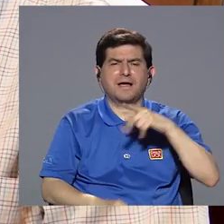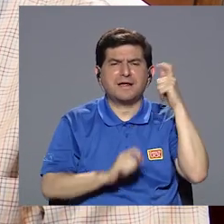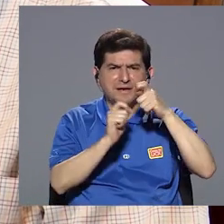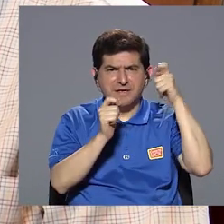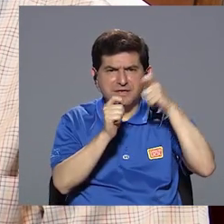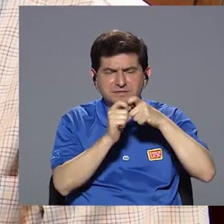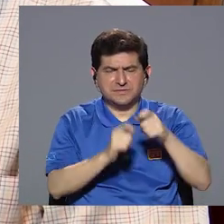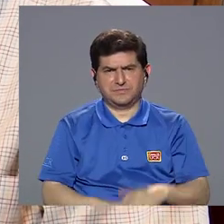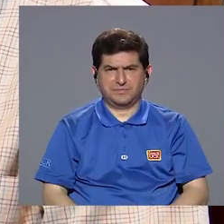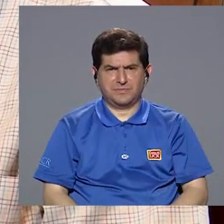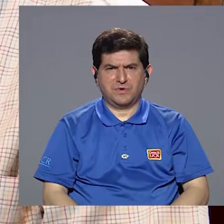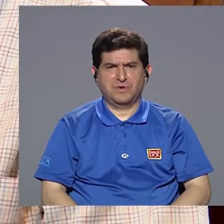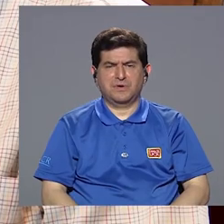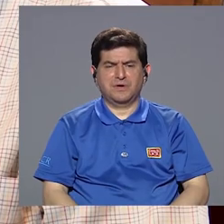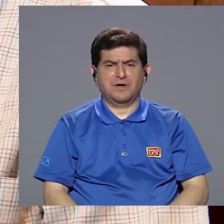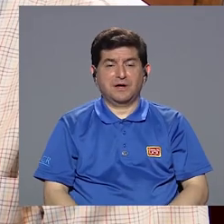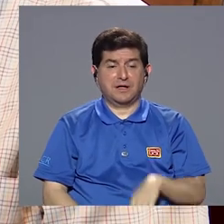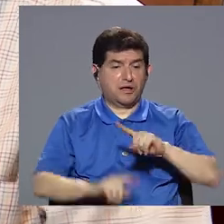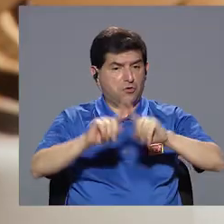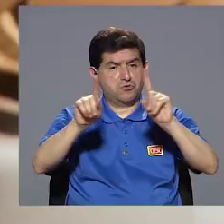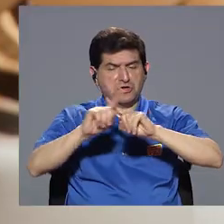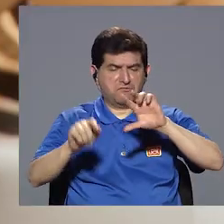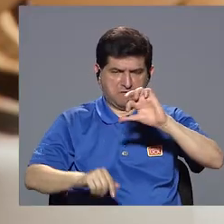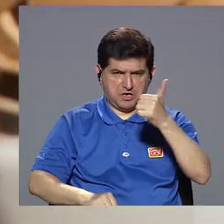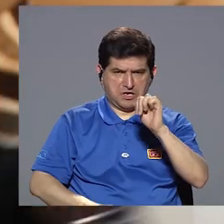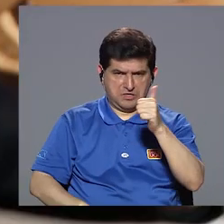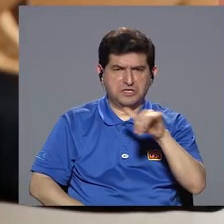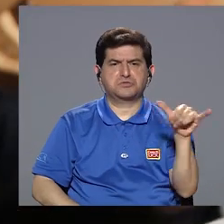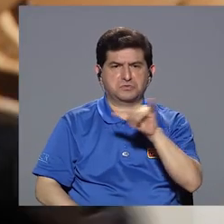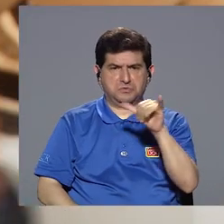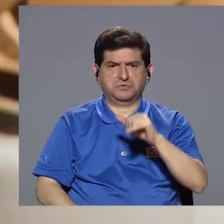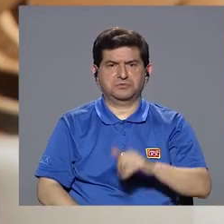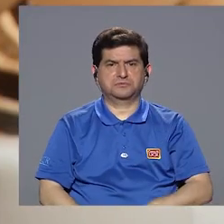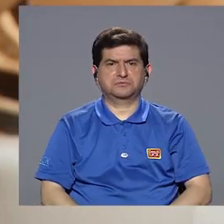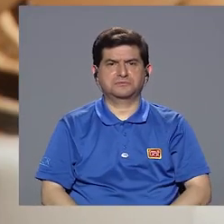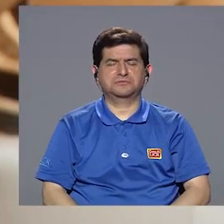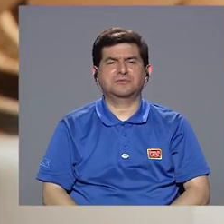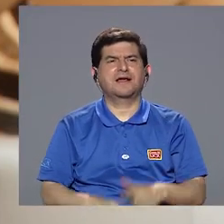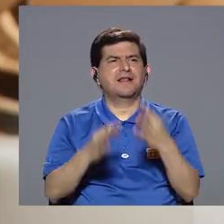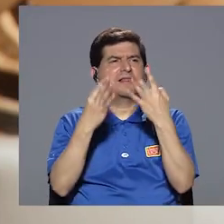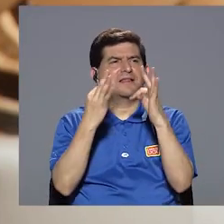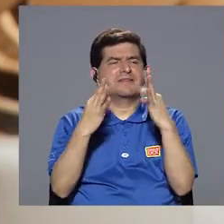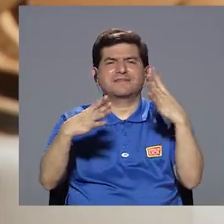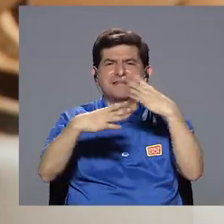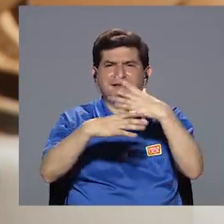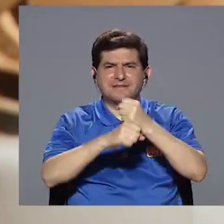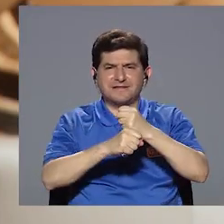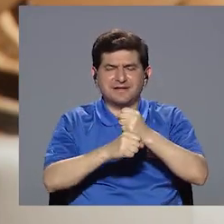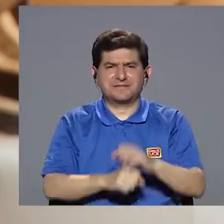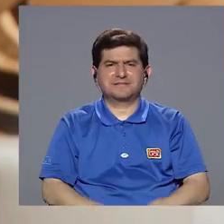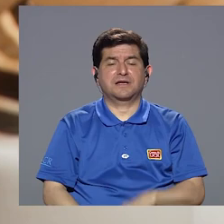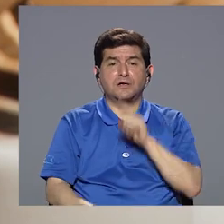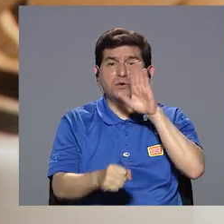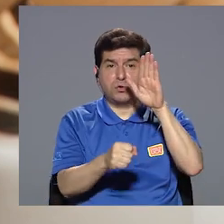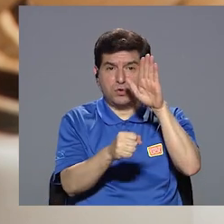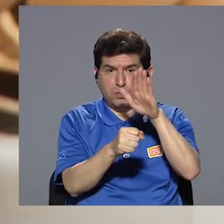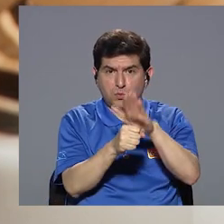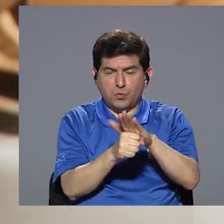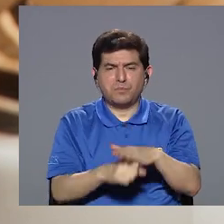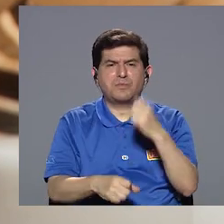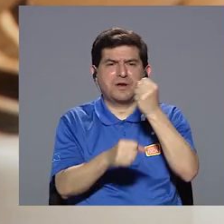mecanismo realmente concreto y consecuente entre muchos otros para realizar